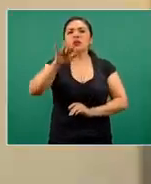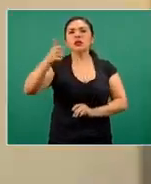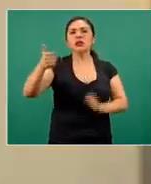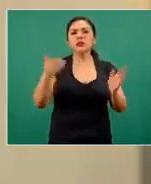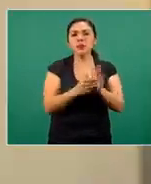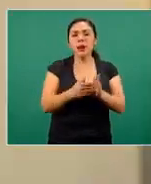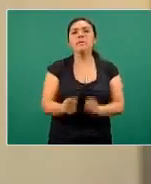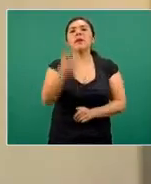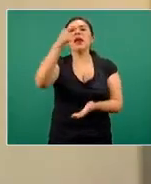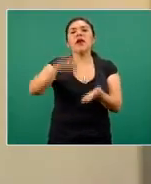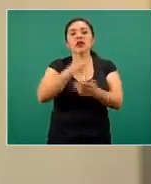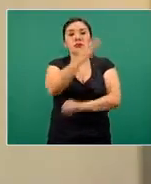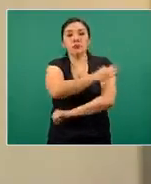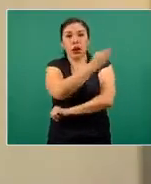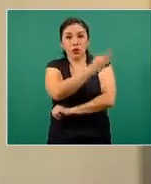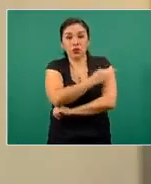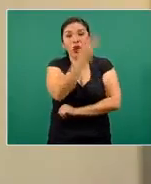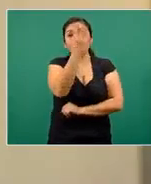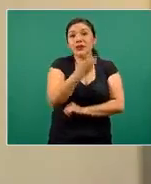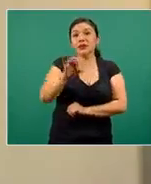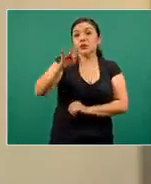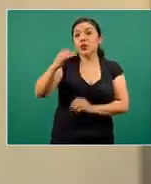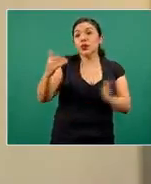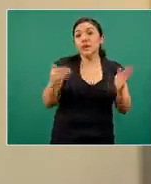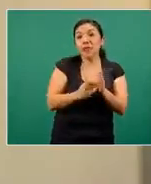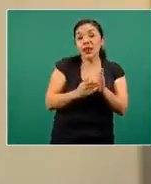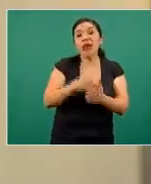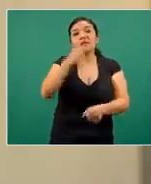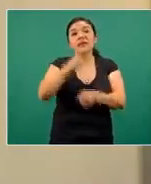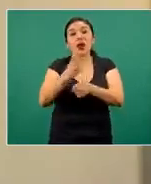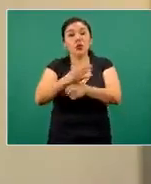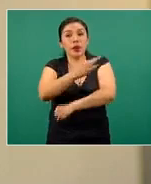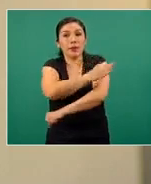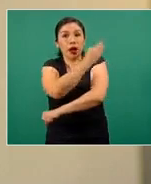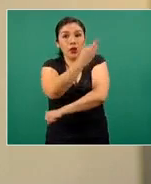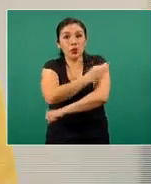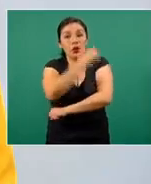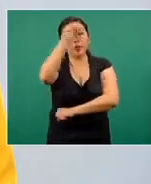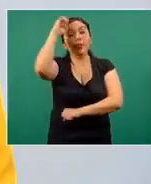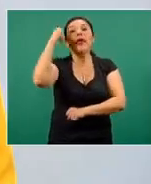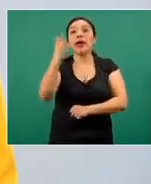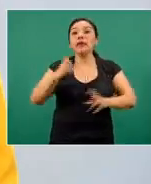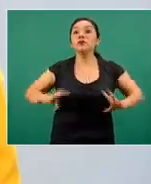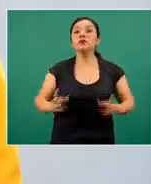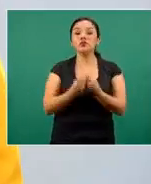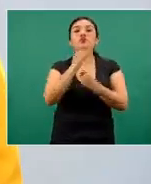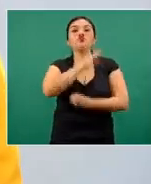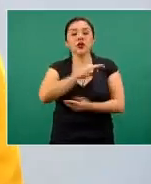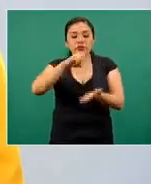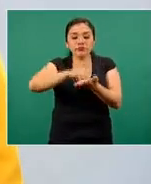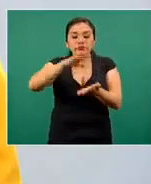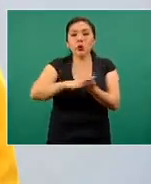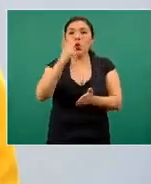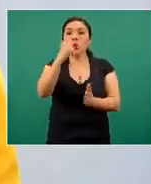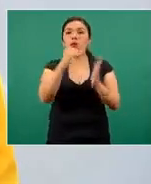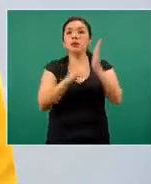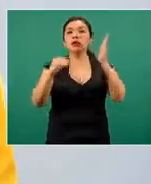1,356,000 primeras dosis, 350,000 segundas dosis, lo que nos permite tener ya